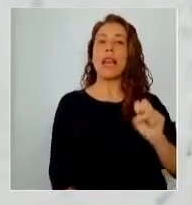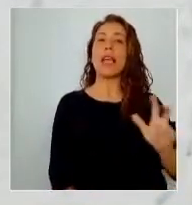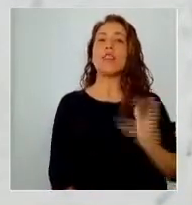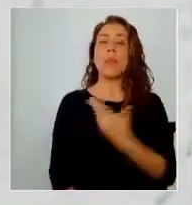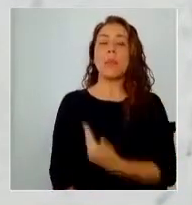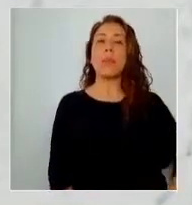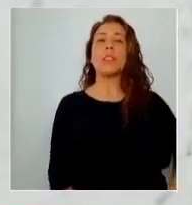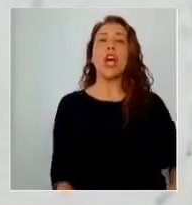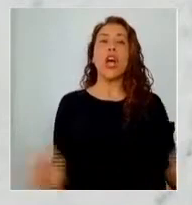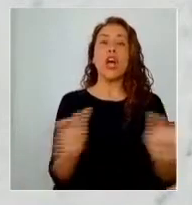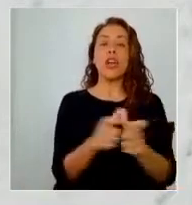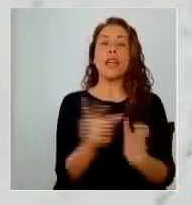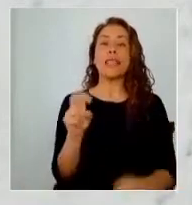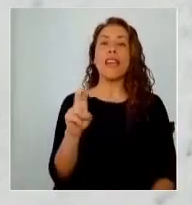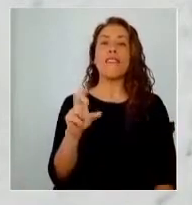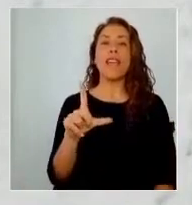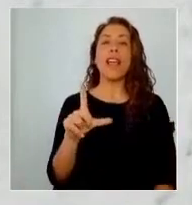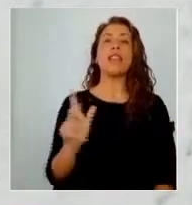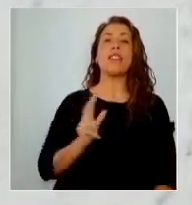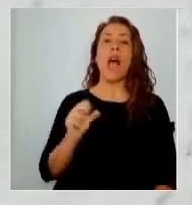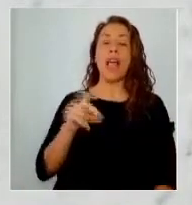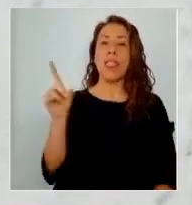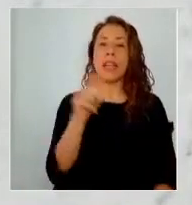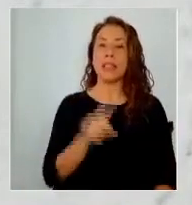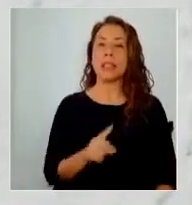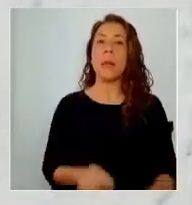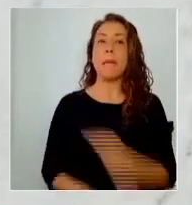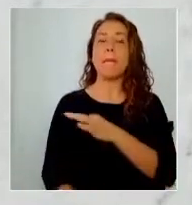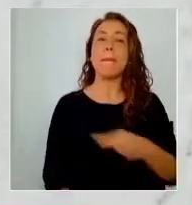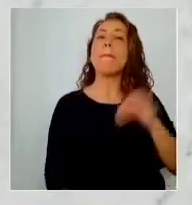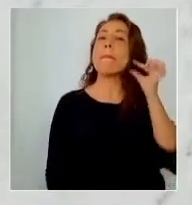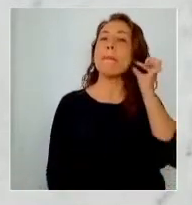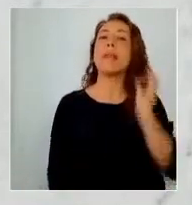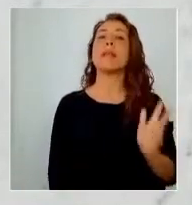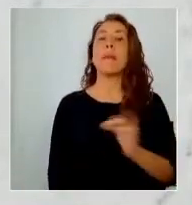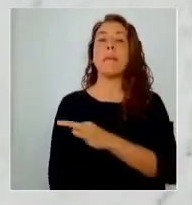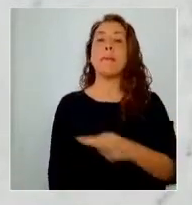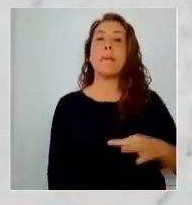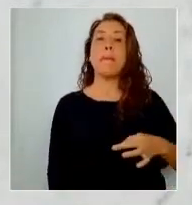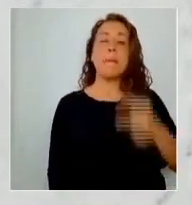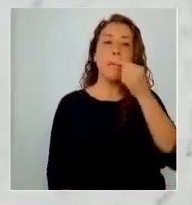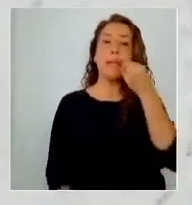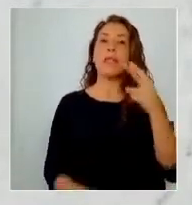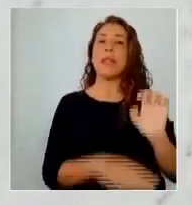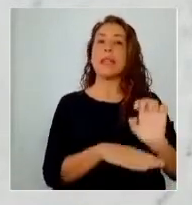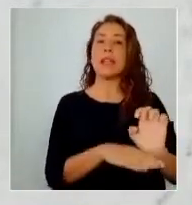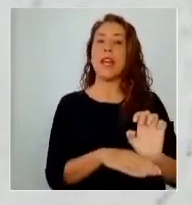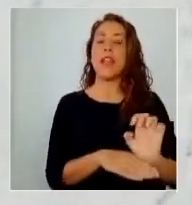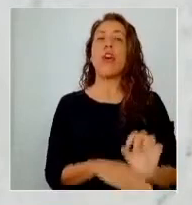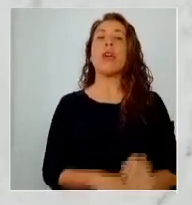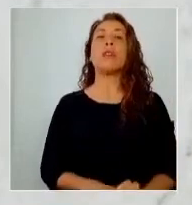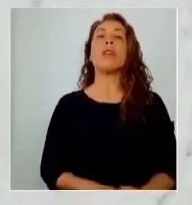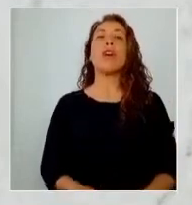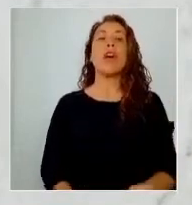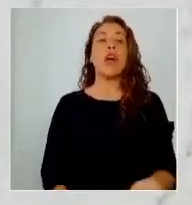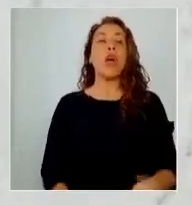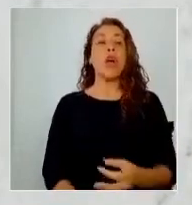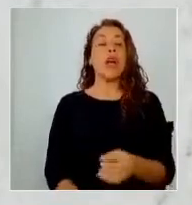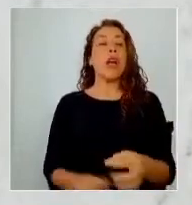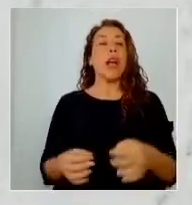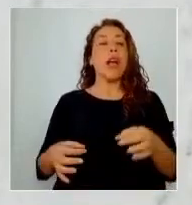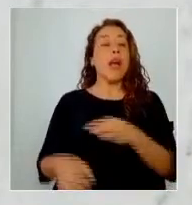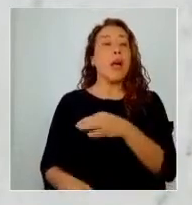Andrés Tagle dominguín ministras y ministros de estado excelentísimo cuerpo diplomático acreditado en Chile